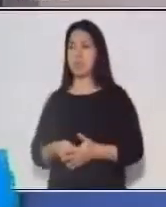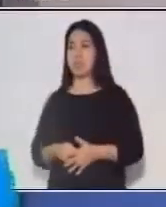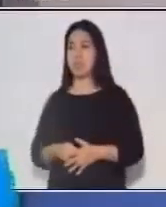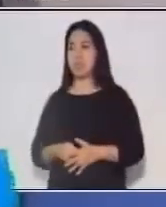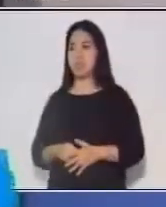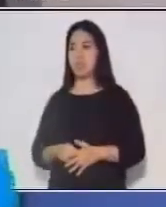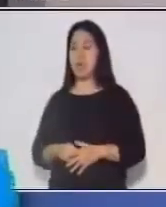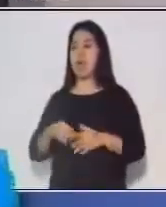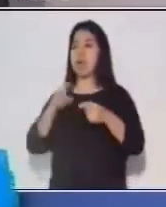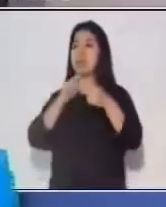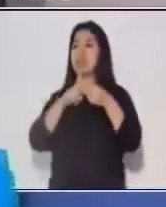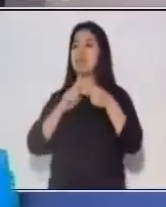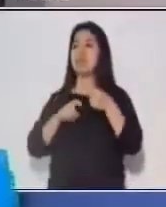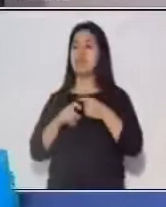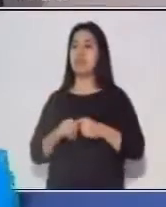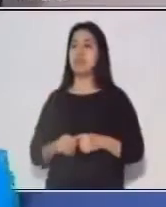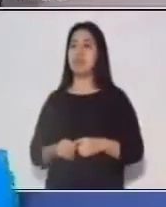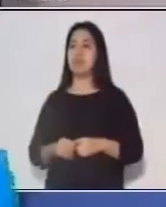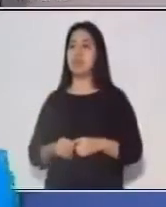dividido